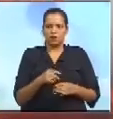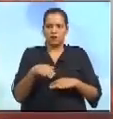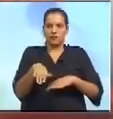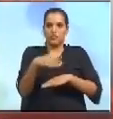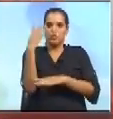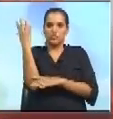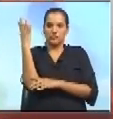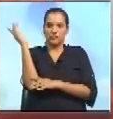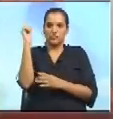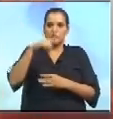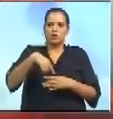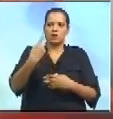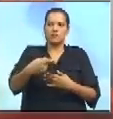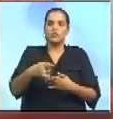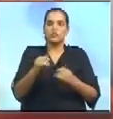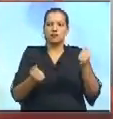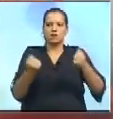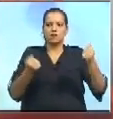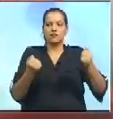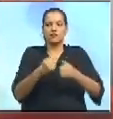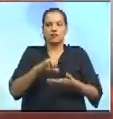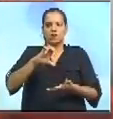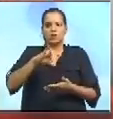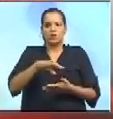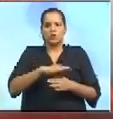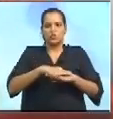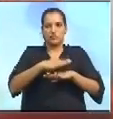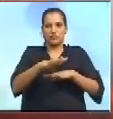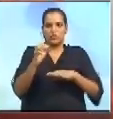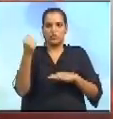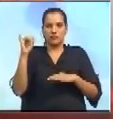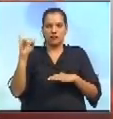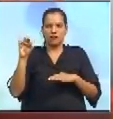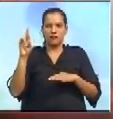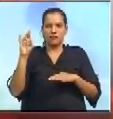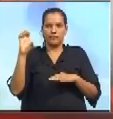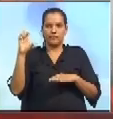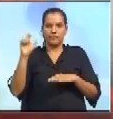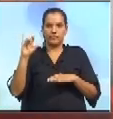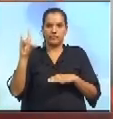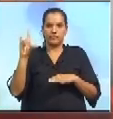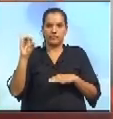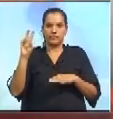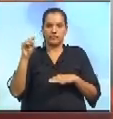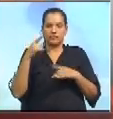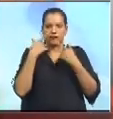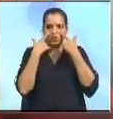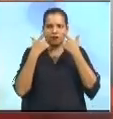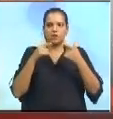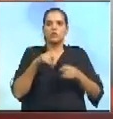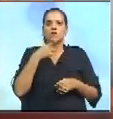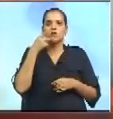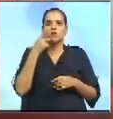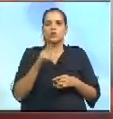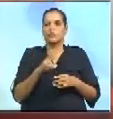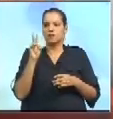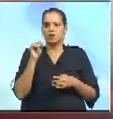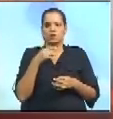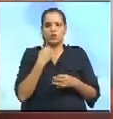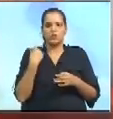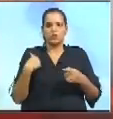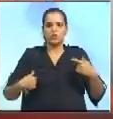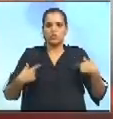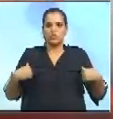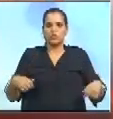La caída de un árbol sobre un vehículo en el sector de aire libre causó preocupación en la población. No se registraron heridos, solo